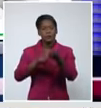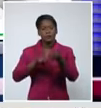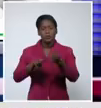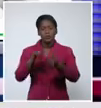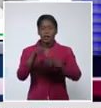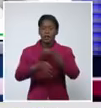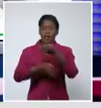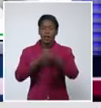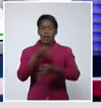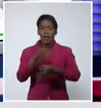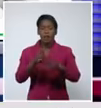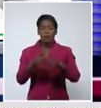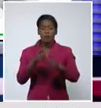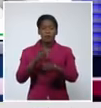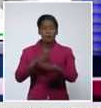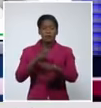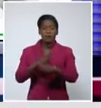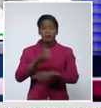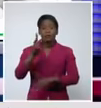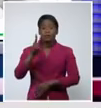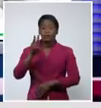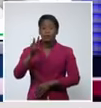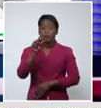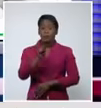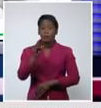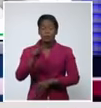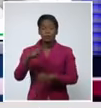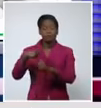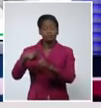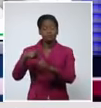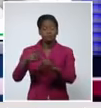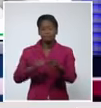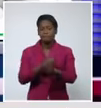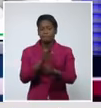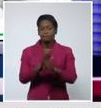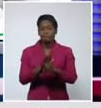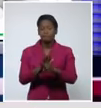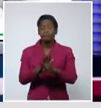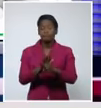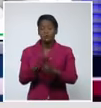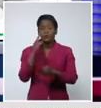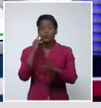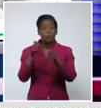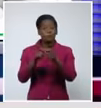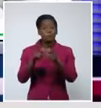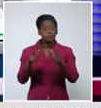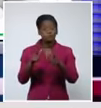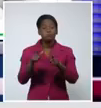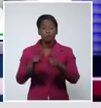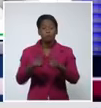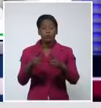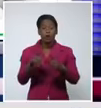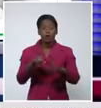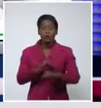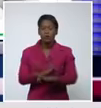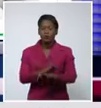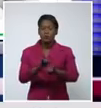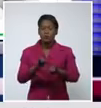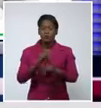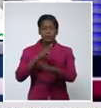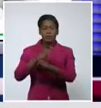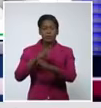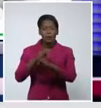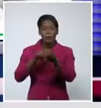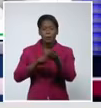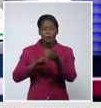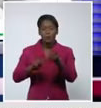reporta 32 casos positivos a la COVID-19, 15 más que el día de ayer, y luego de ser una de las provincias